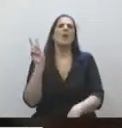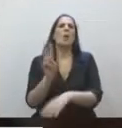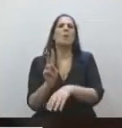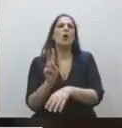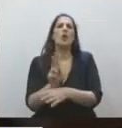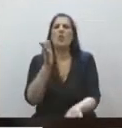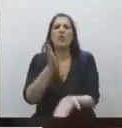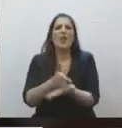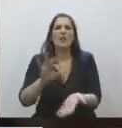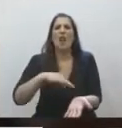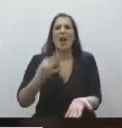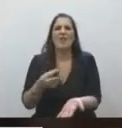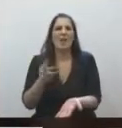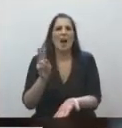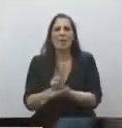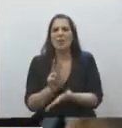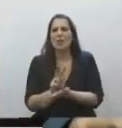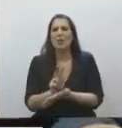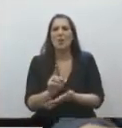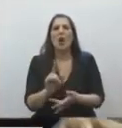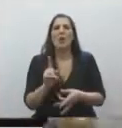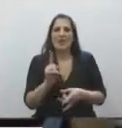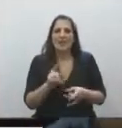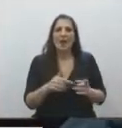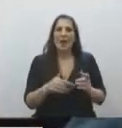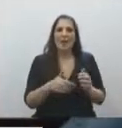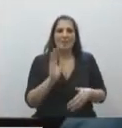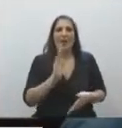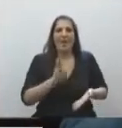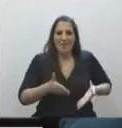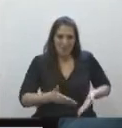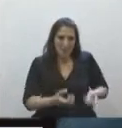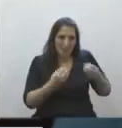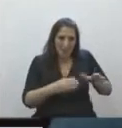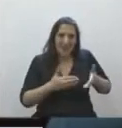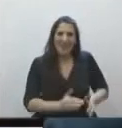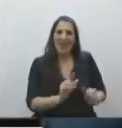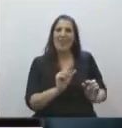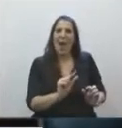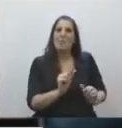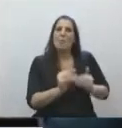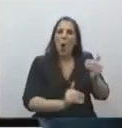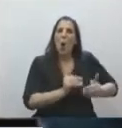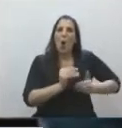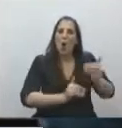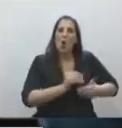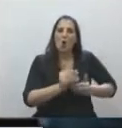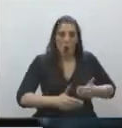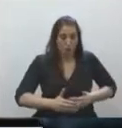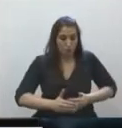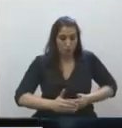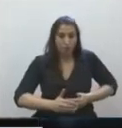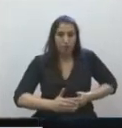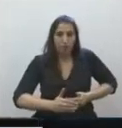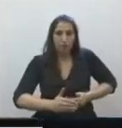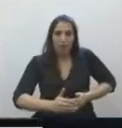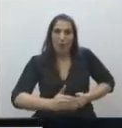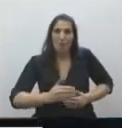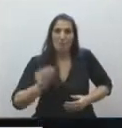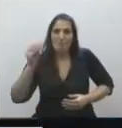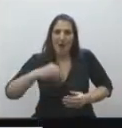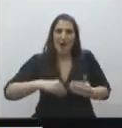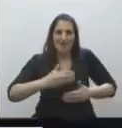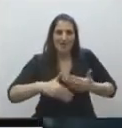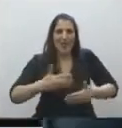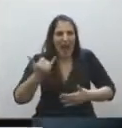fuera política estaría mejor. ¿Por qué? Porque como abogada peleo por la justicia de mi cliente, como jueza por la justicia del caso que